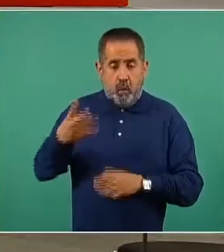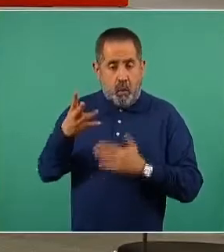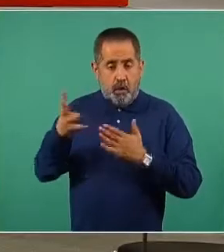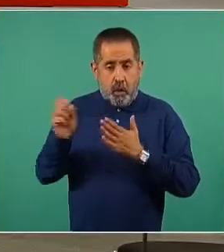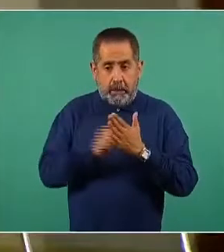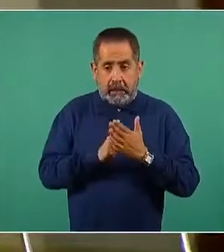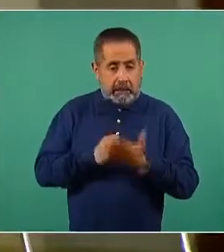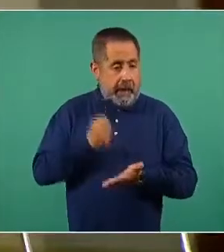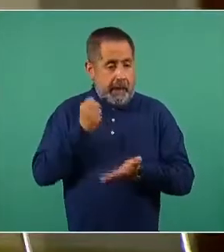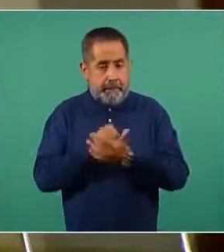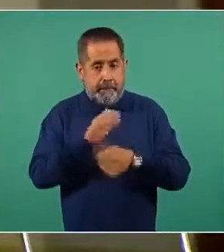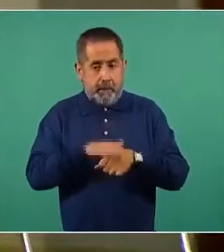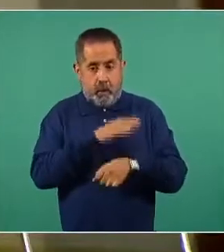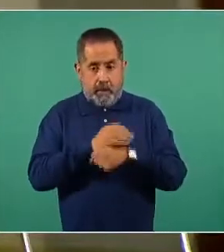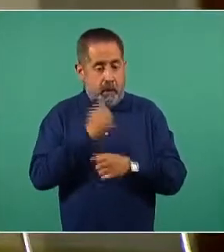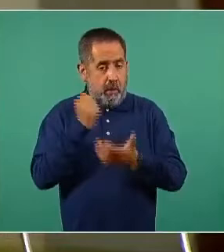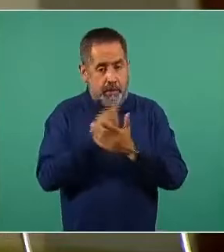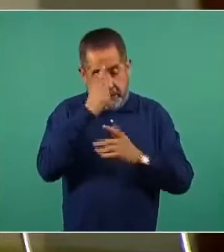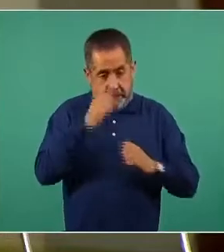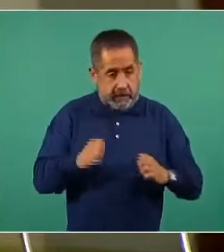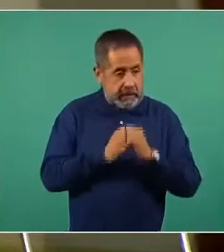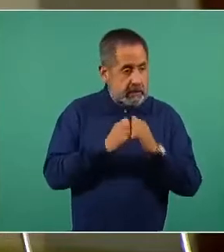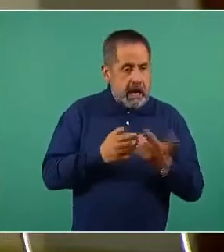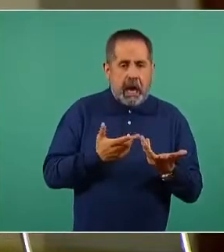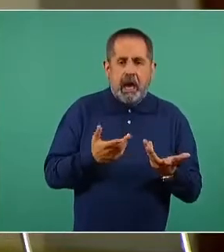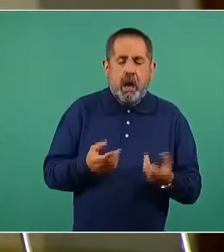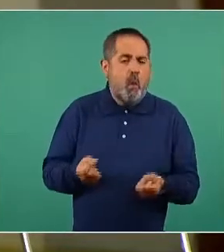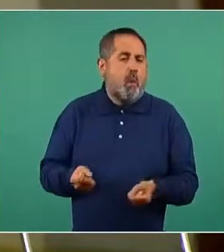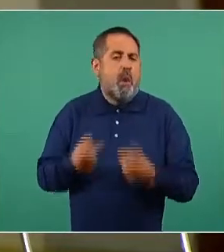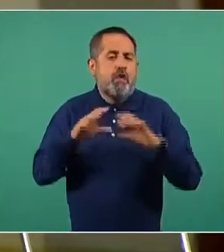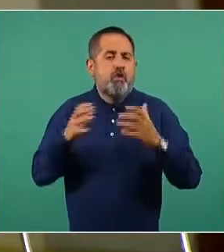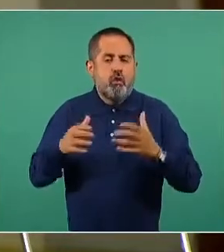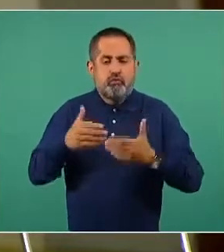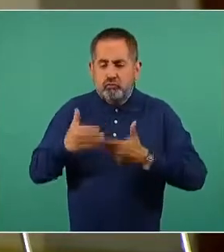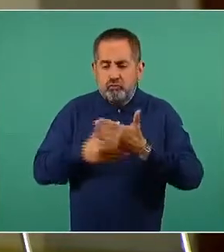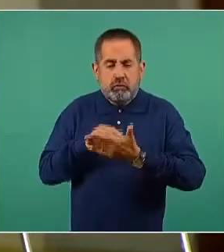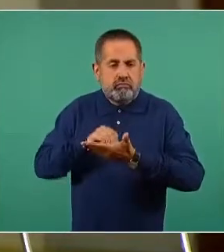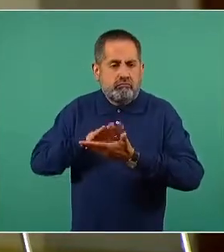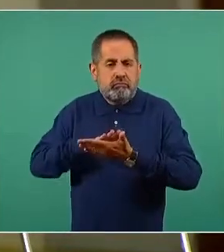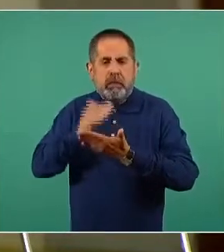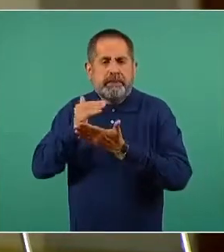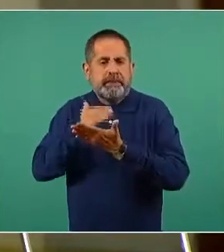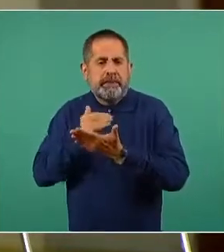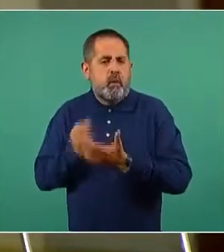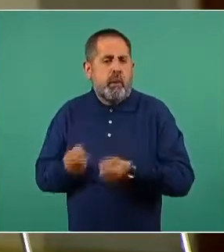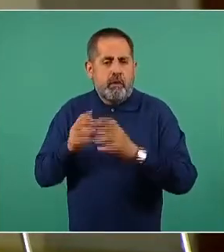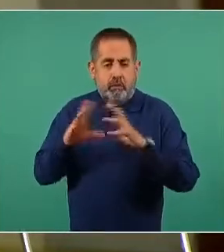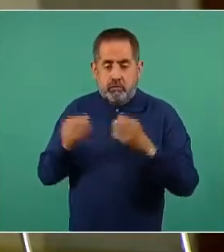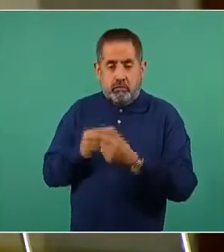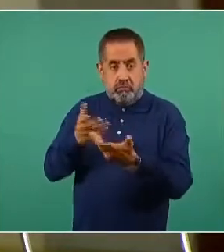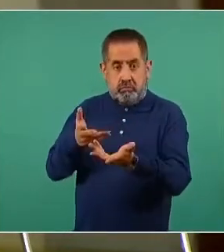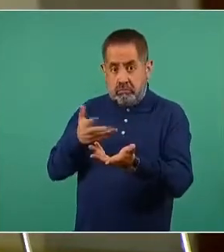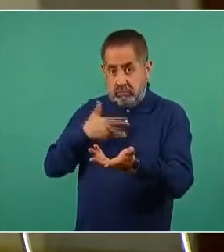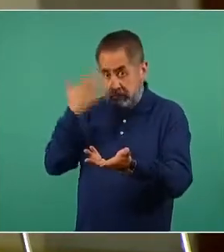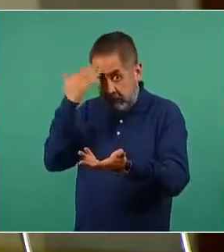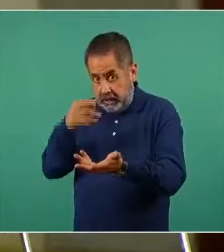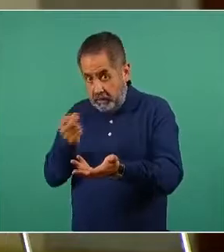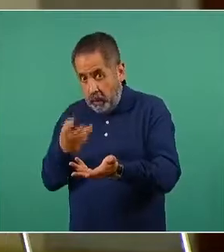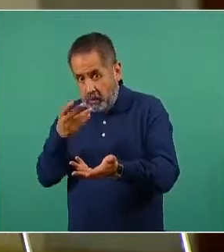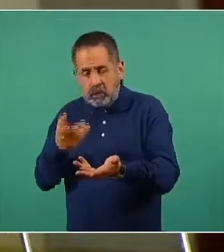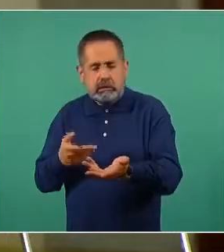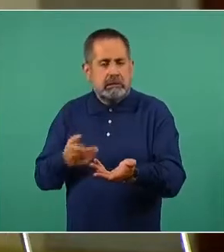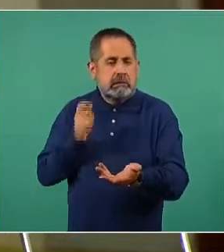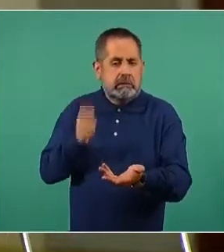esa aprobación de emergencia, cuántos datos se han procesado hoy y cuál es, hasta donde ustedes tengan